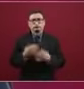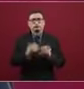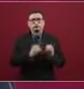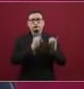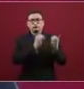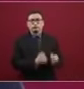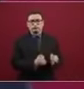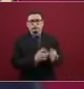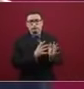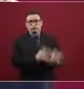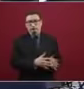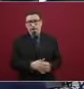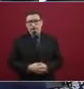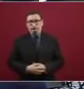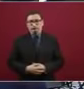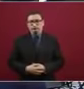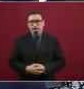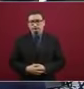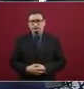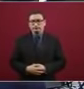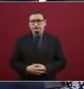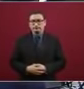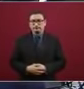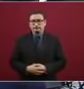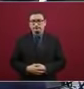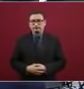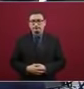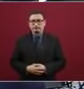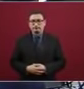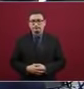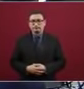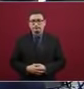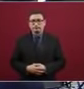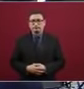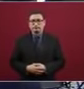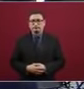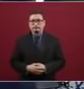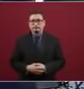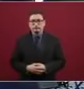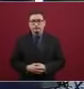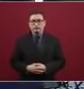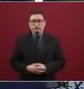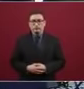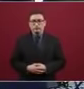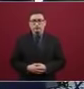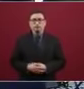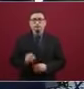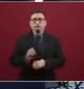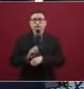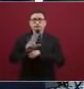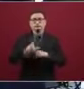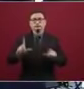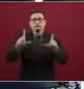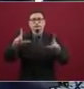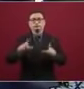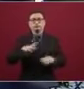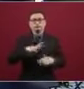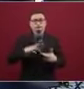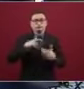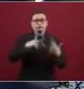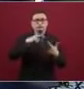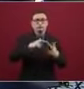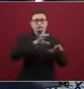sus actividades. Muchas gracias. Bien, gracias. Queda aquí en la pantalla dos regiones que hemos evaluado.